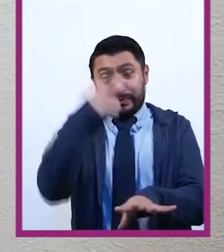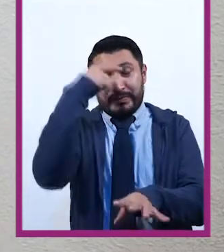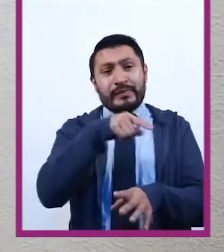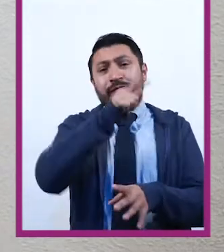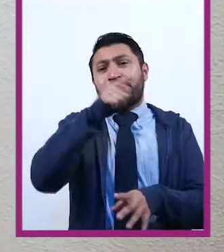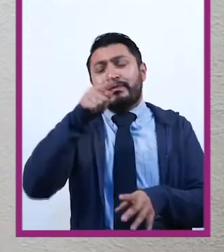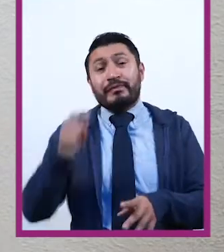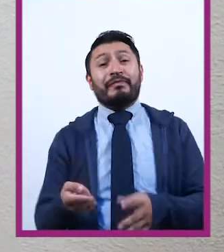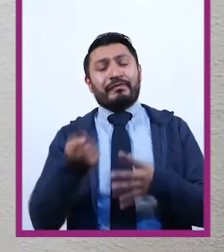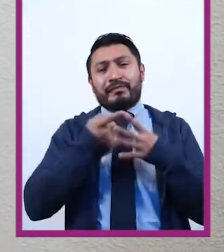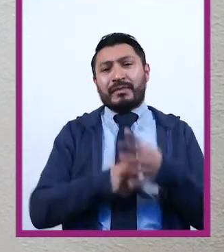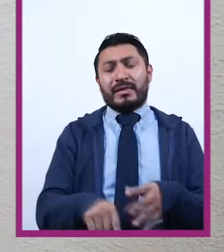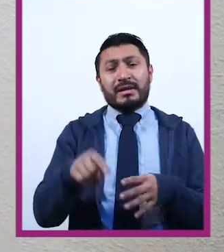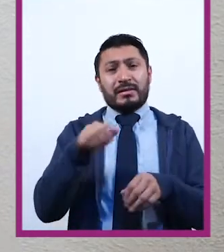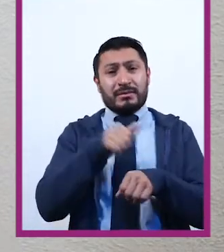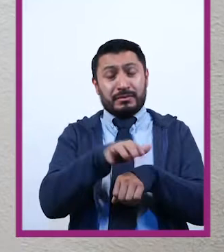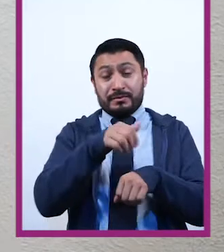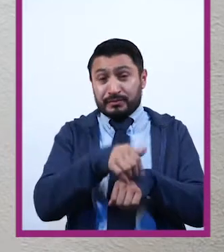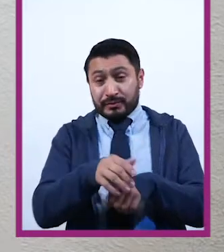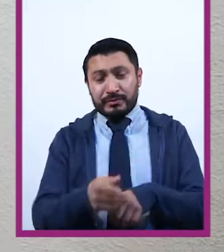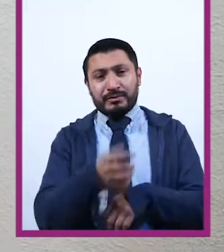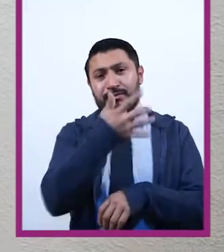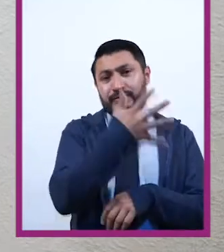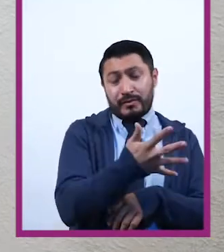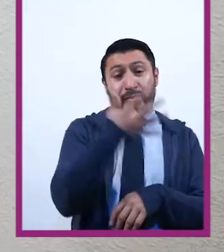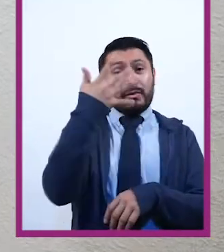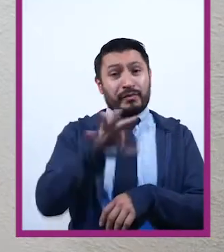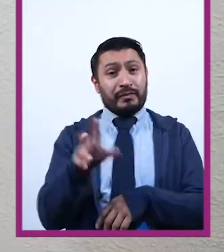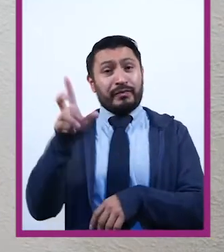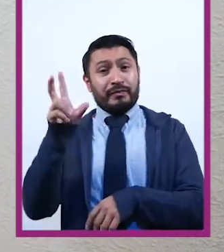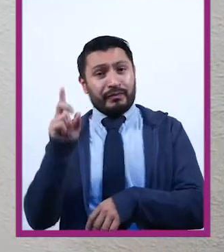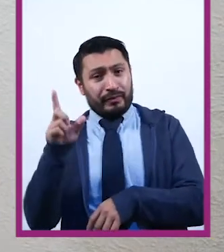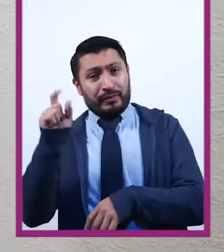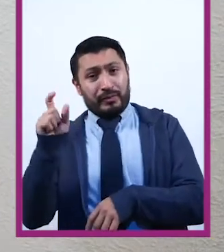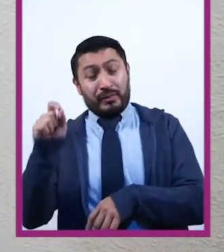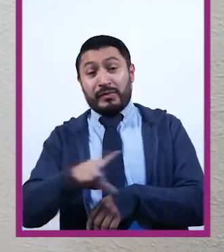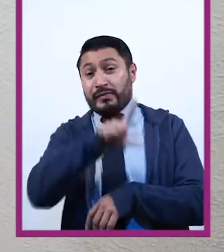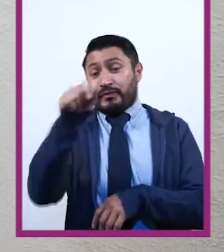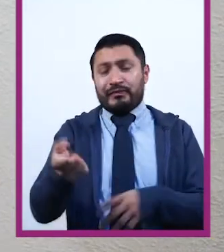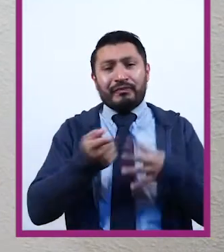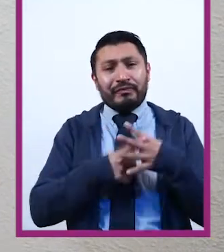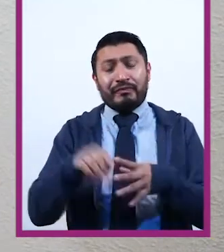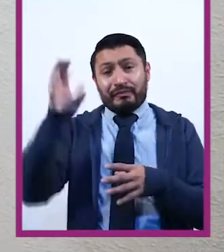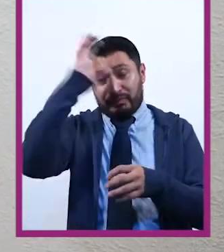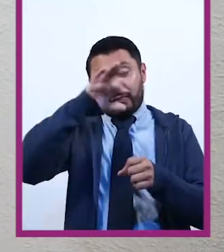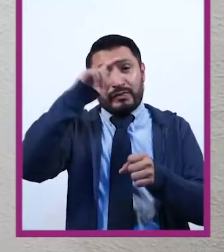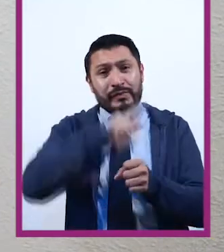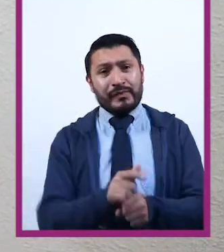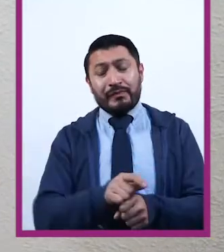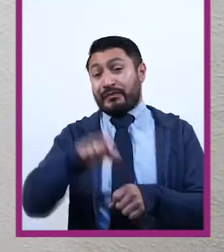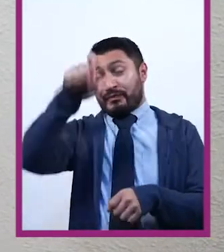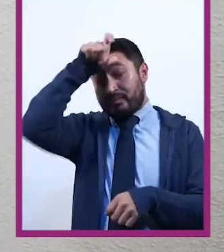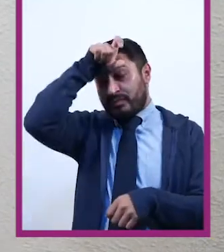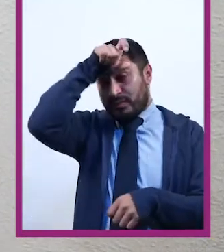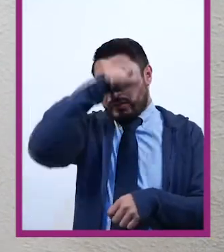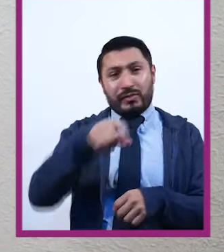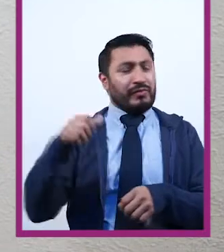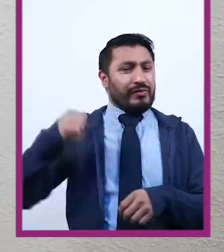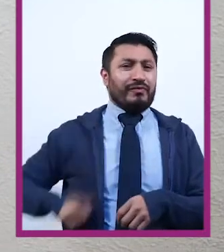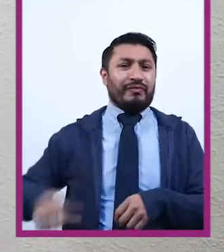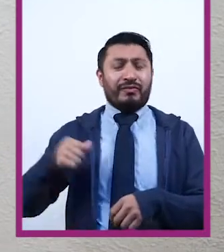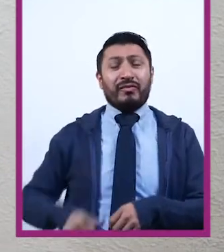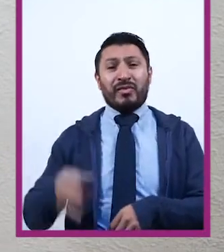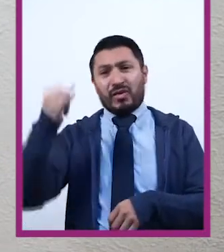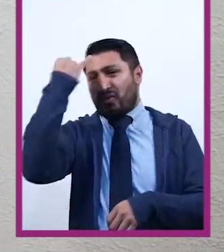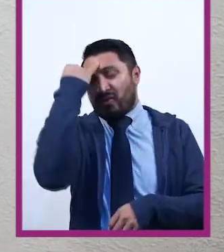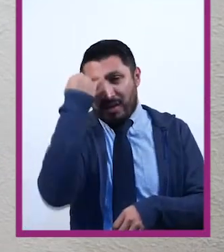primeros sistemas numéricos de 5, 10 o 20. Después nacieron las civilizaciones primigenias: Egipto,